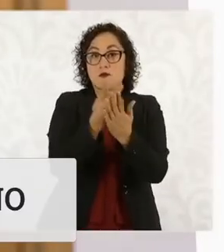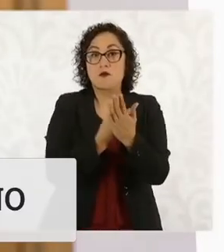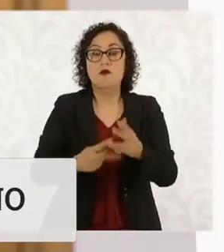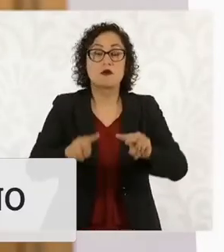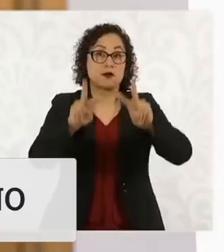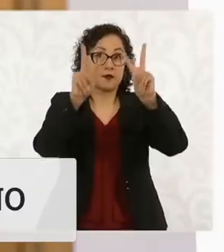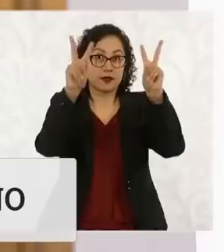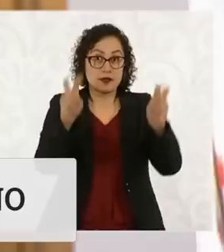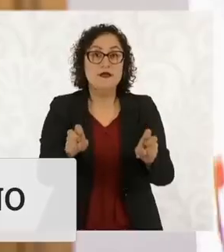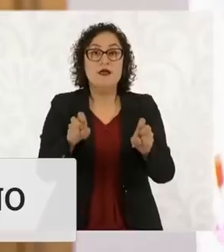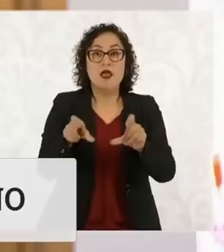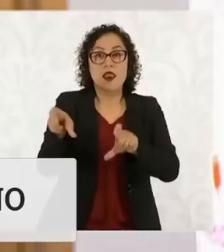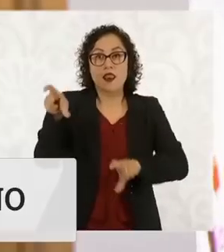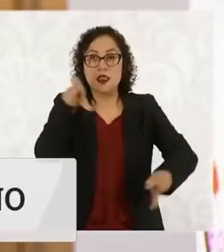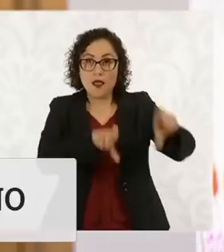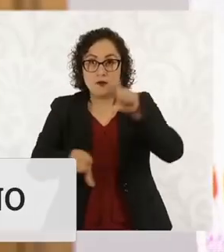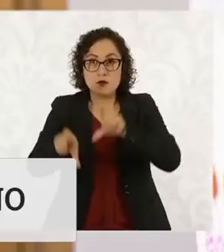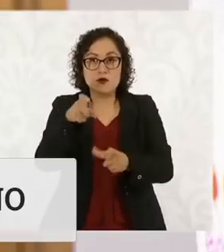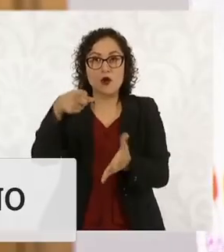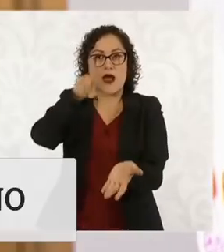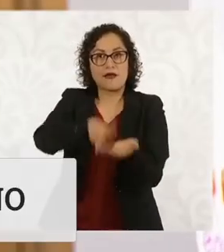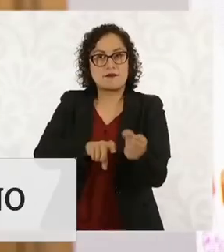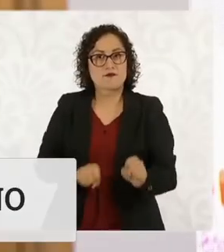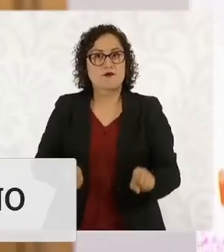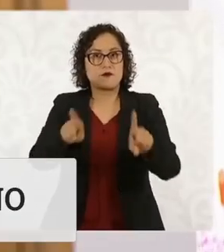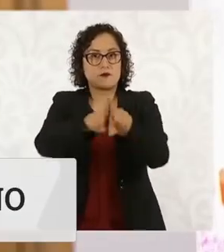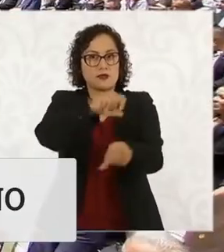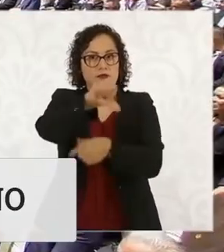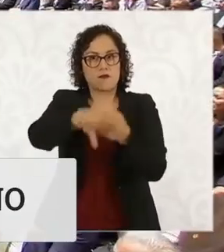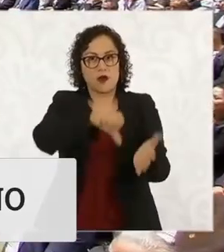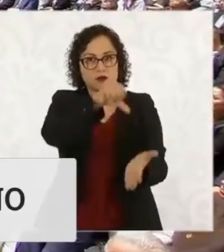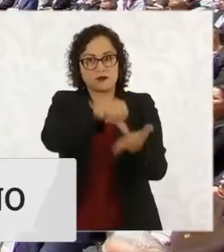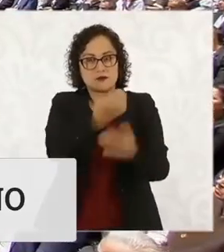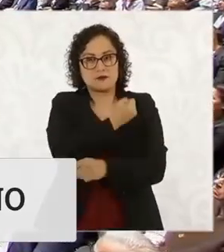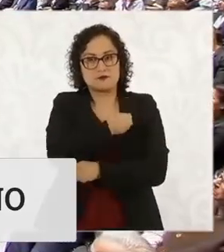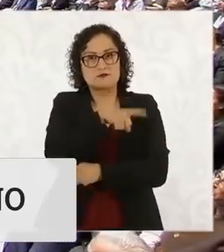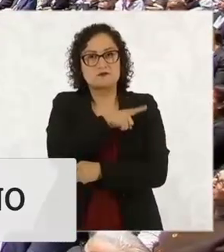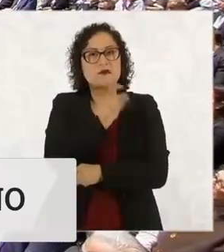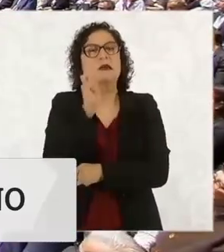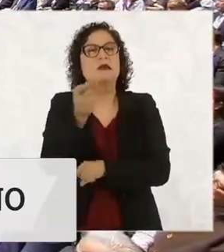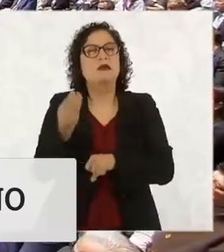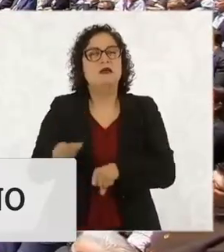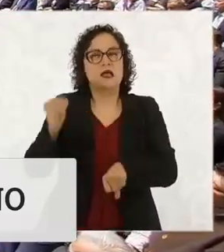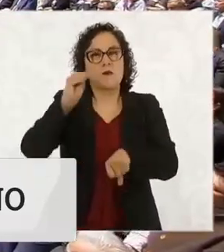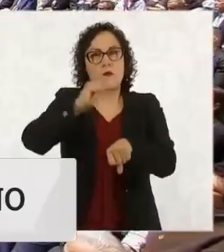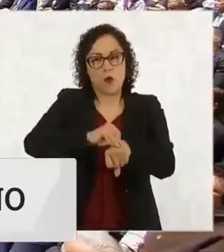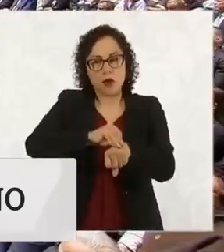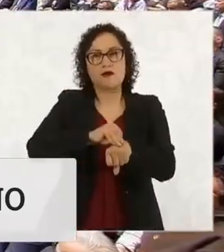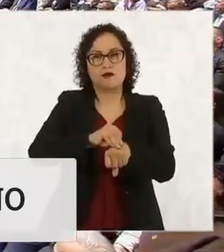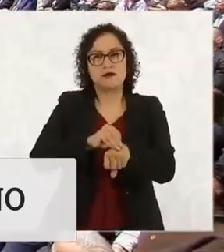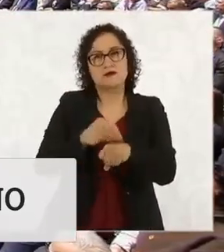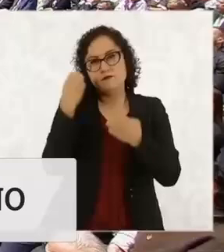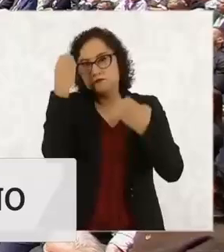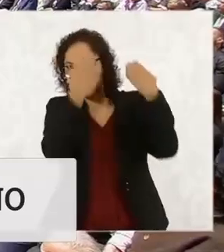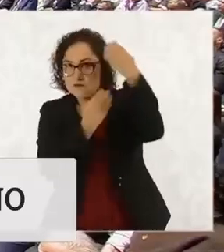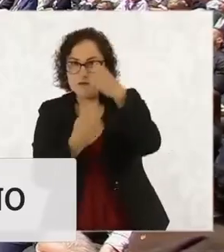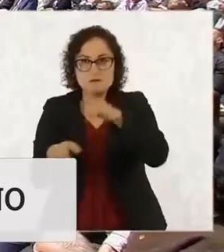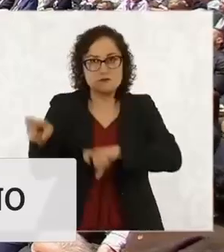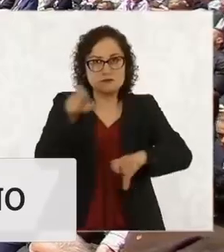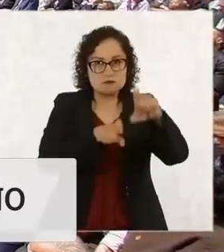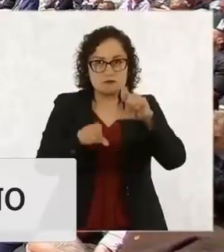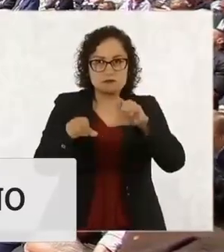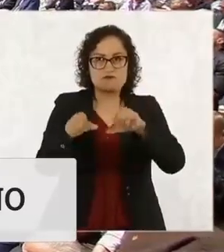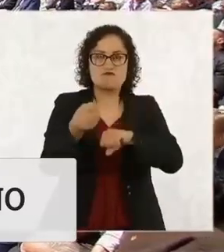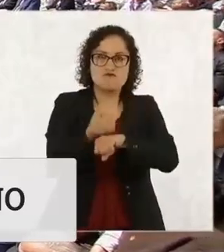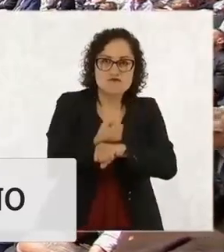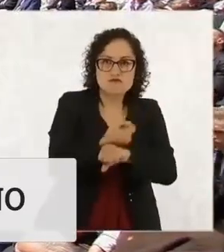tu Clínica. Se trata de la ampliación de laboratorios de análisis clínicos en centros de atención primaria de